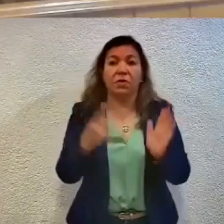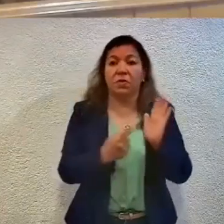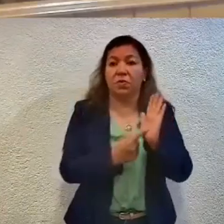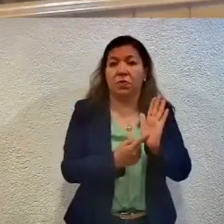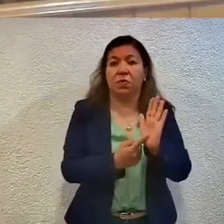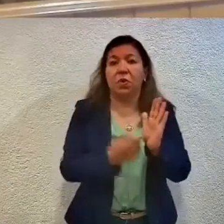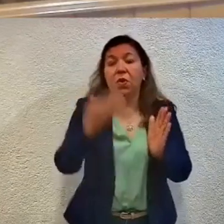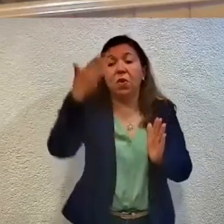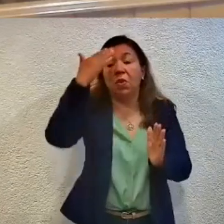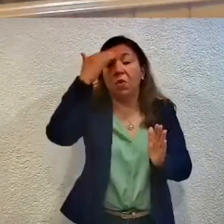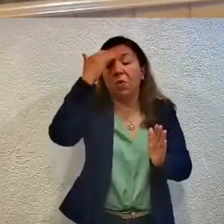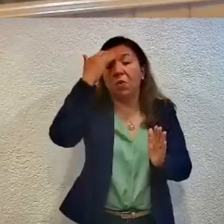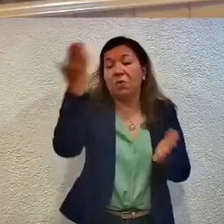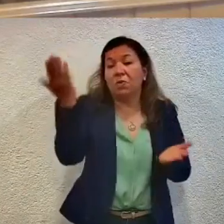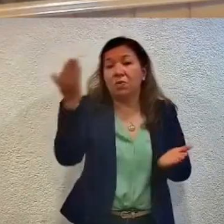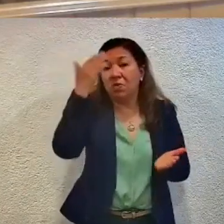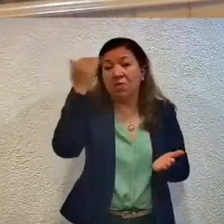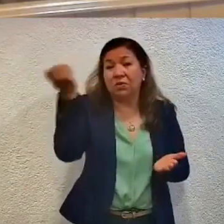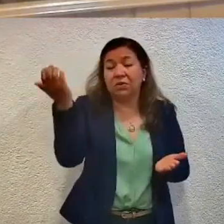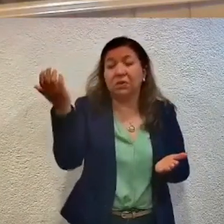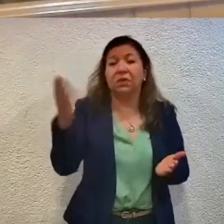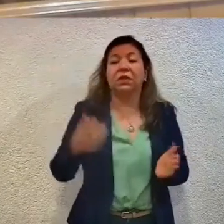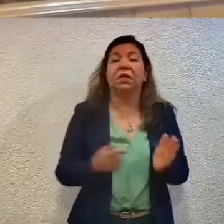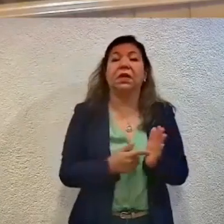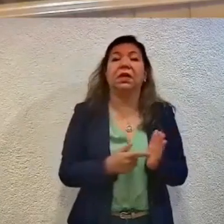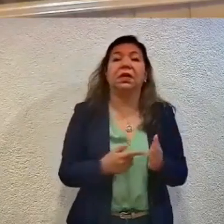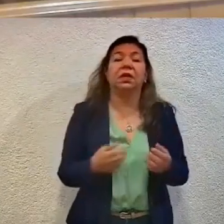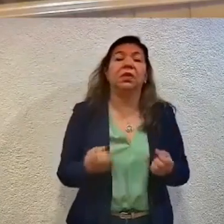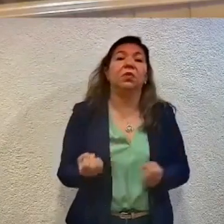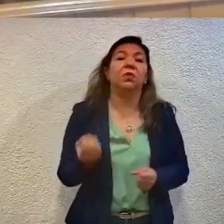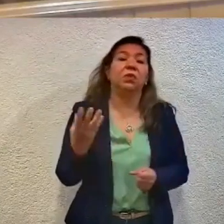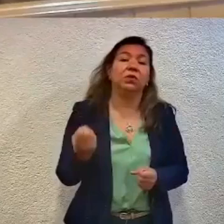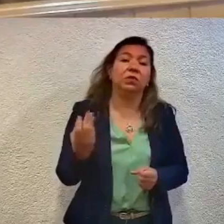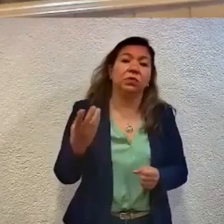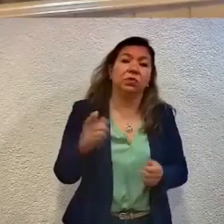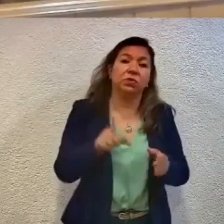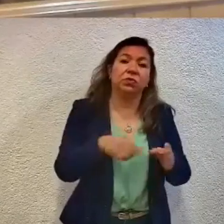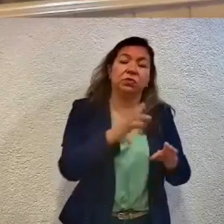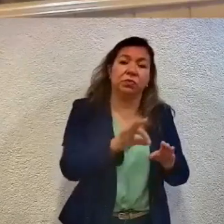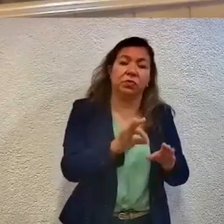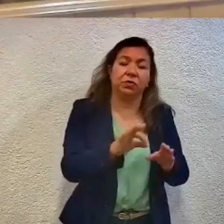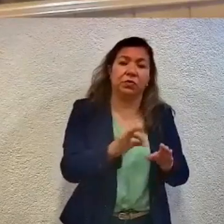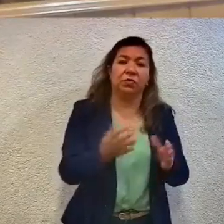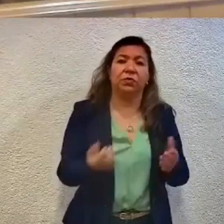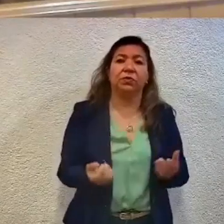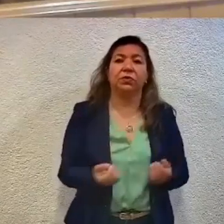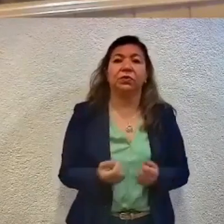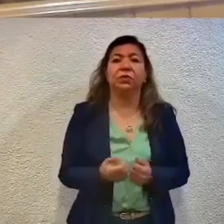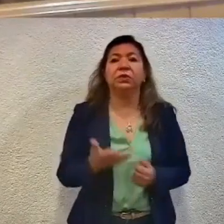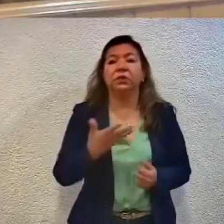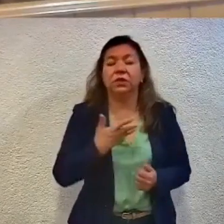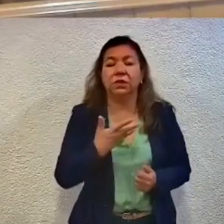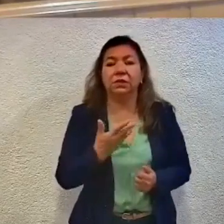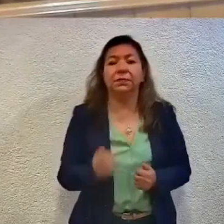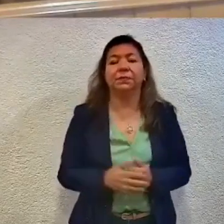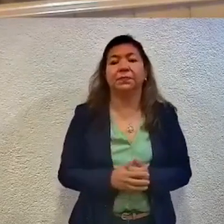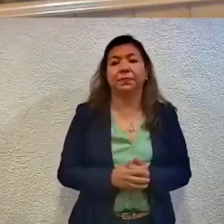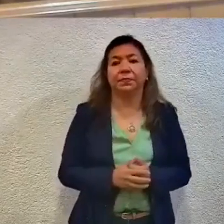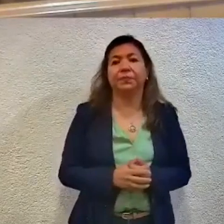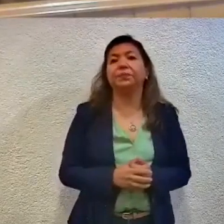que representa no tenía conocimiento de las inconsistencias que arrojaría el recuento parcial efectuado por la autoridad